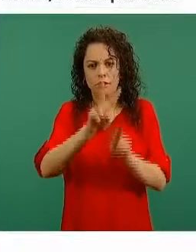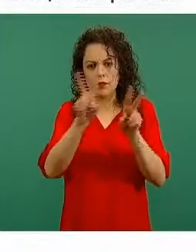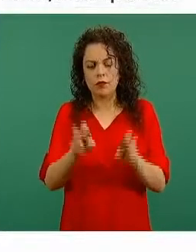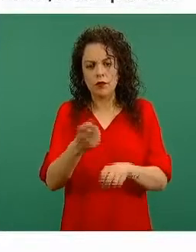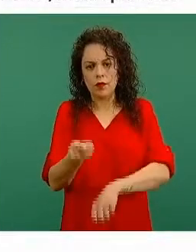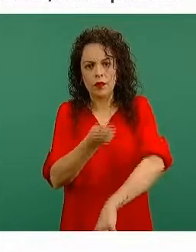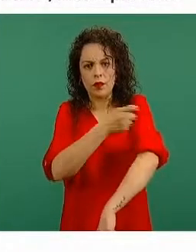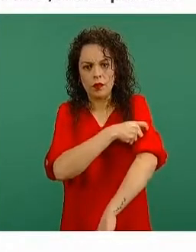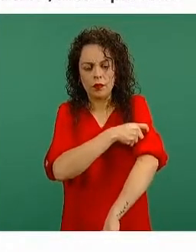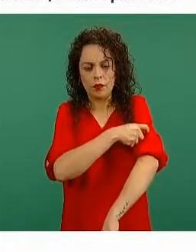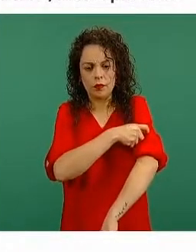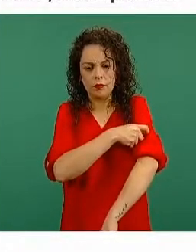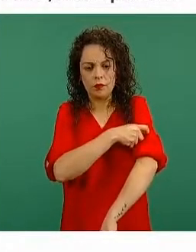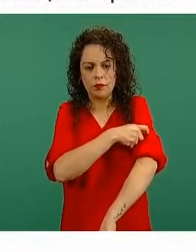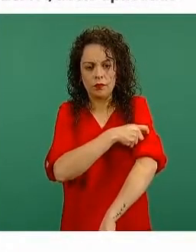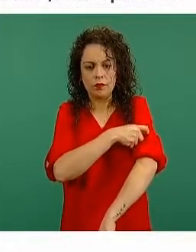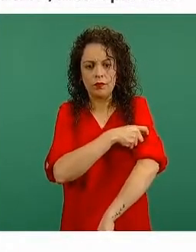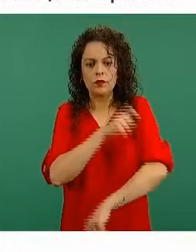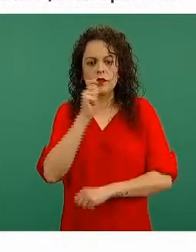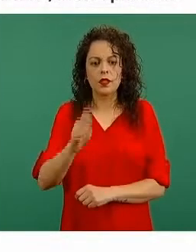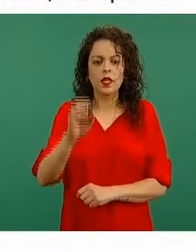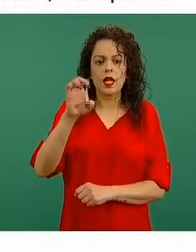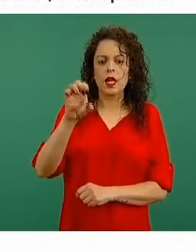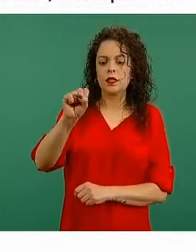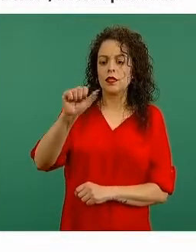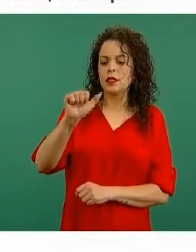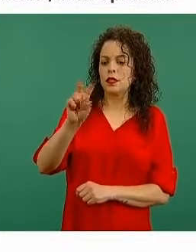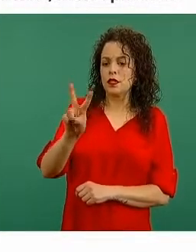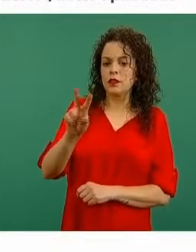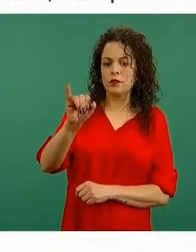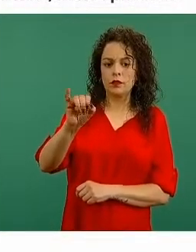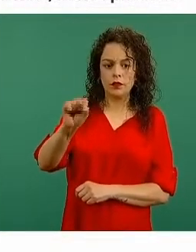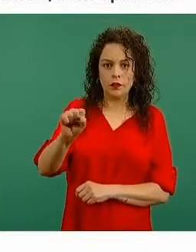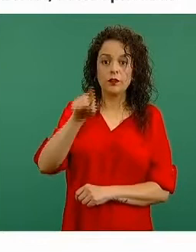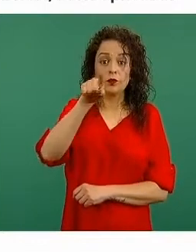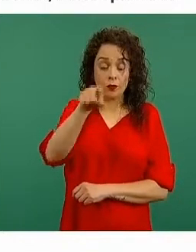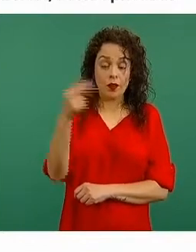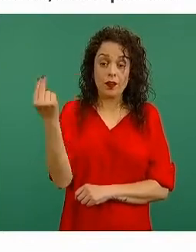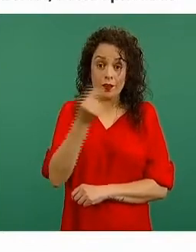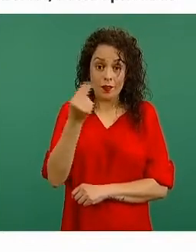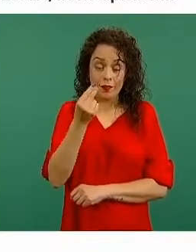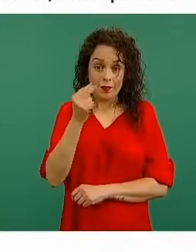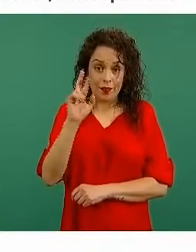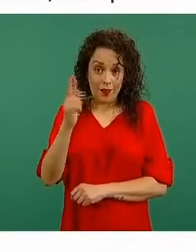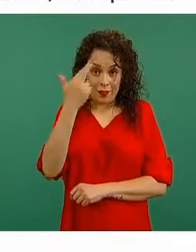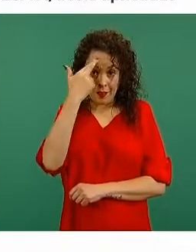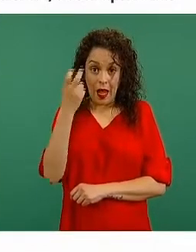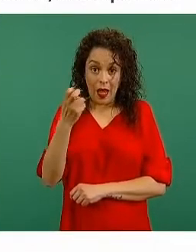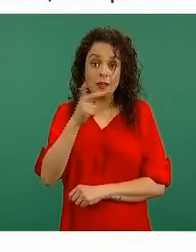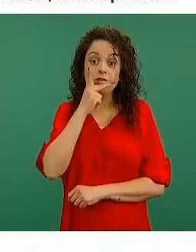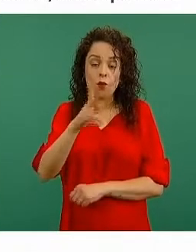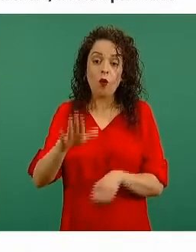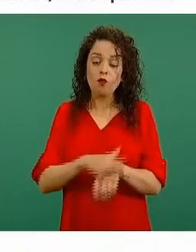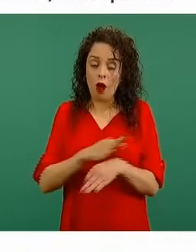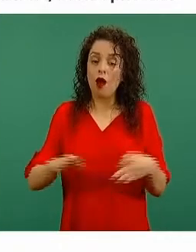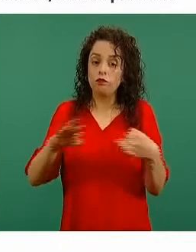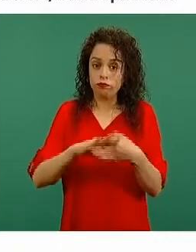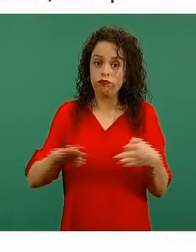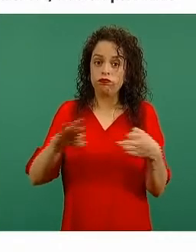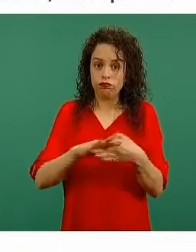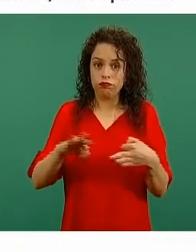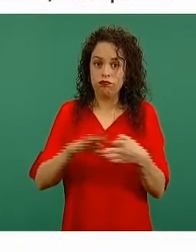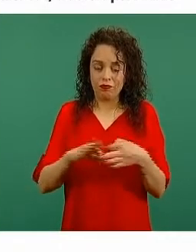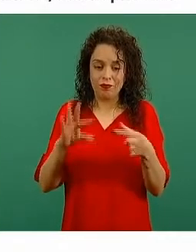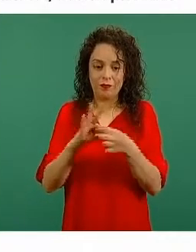e inmunización, los famosos ESAVIs. Familiarícense con esta palabra porque la vamos a estar dando vigilancia.